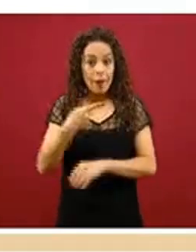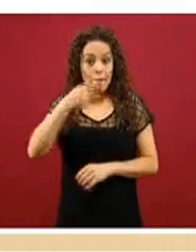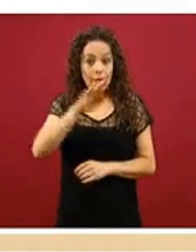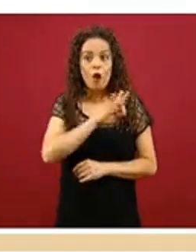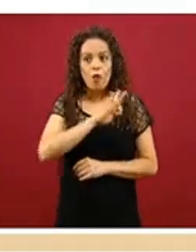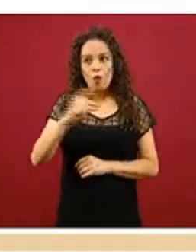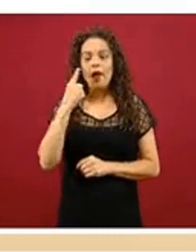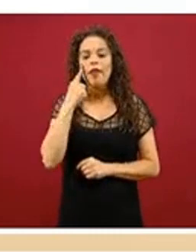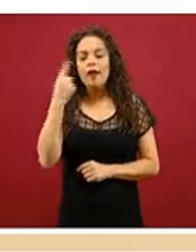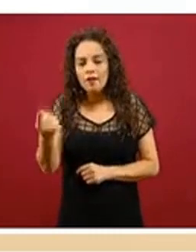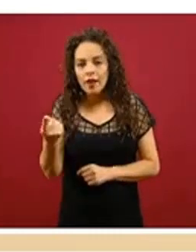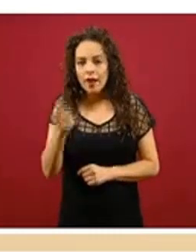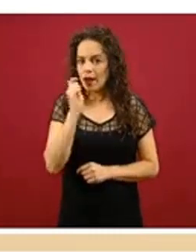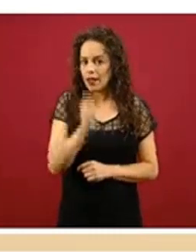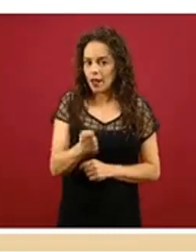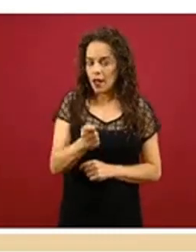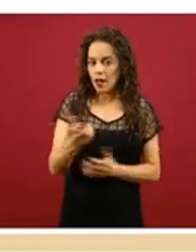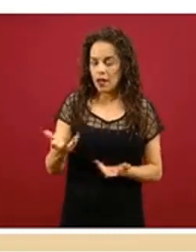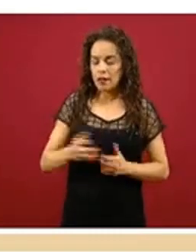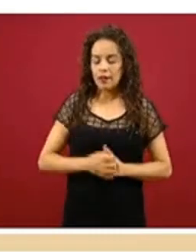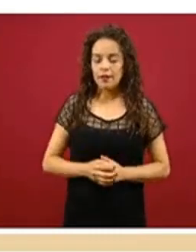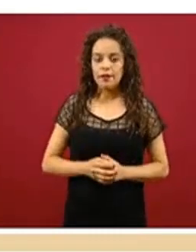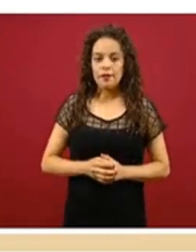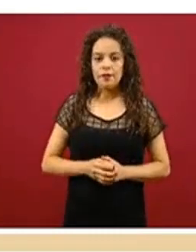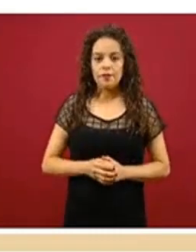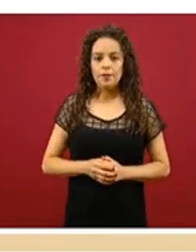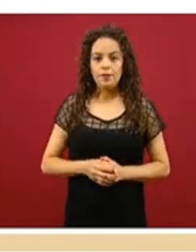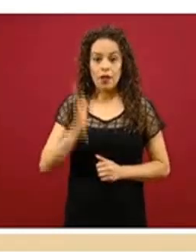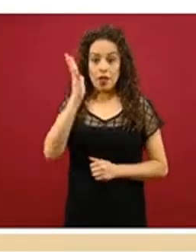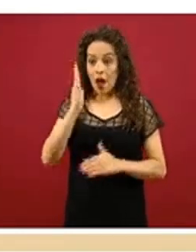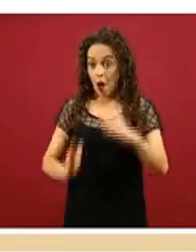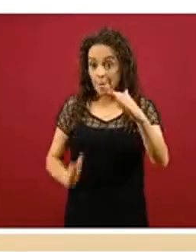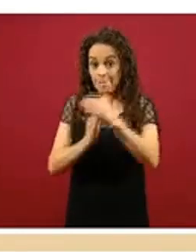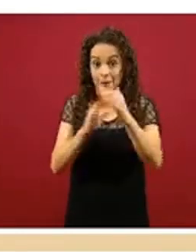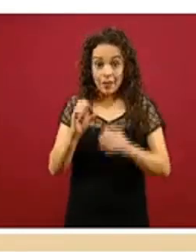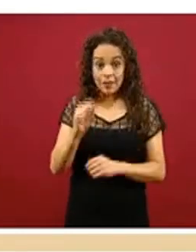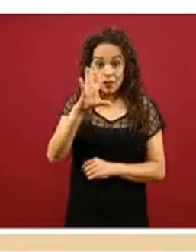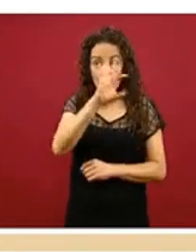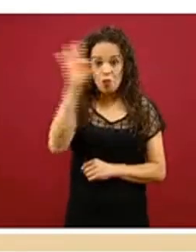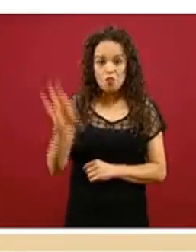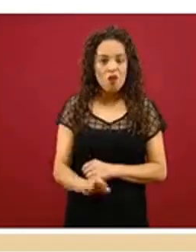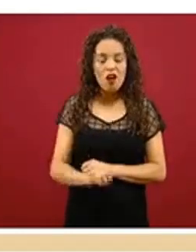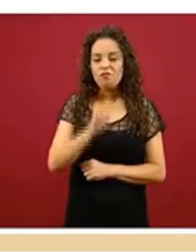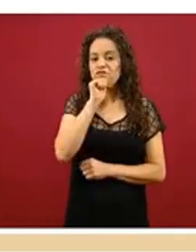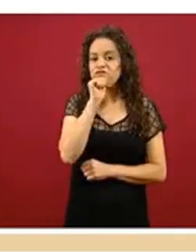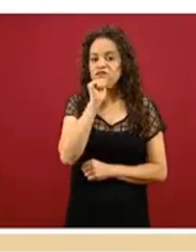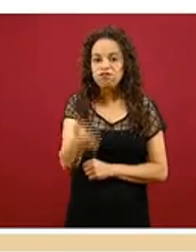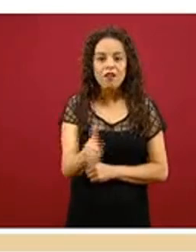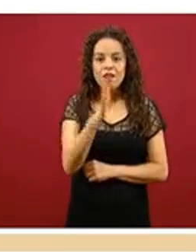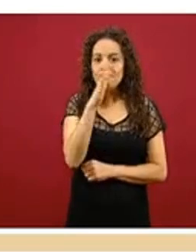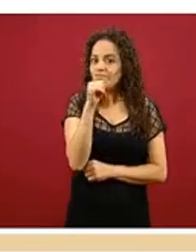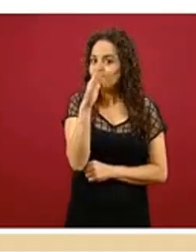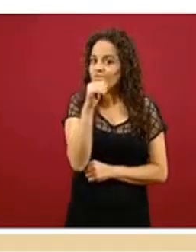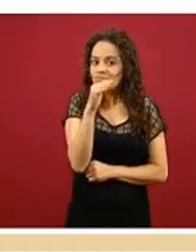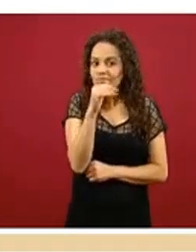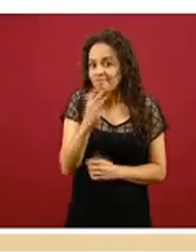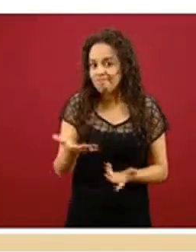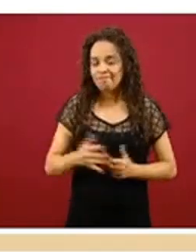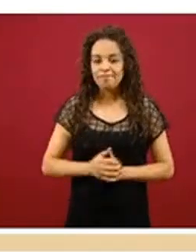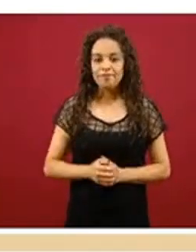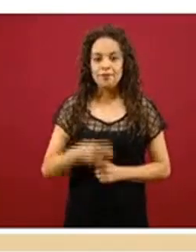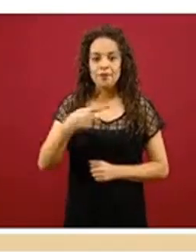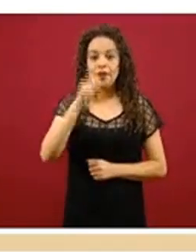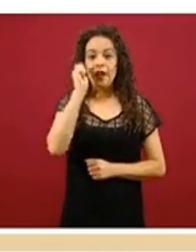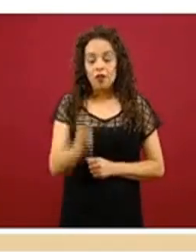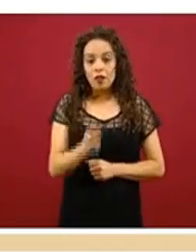cómo nunca se llegó a la meta del 65%, y esto aunado con